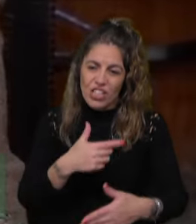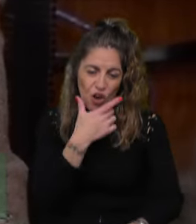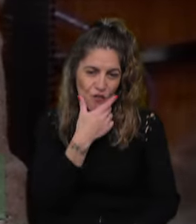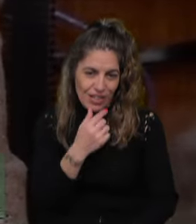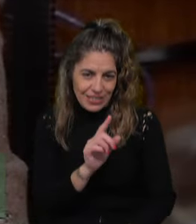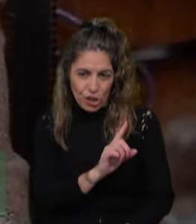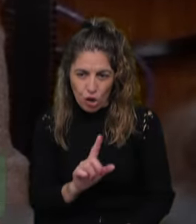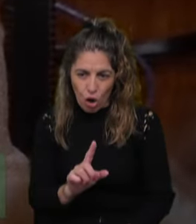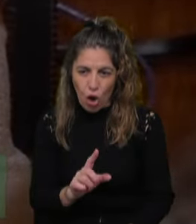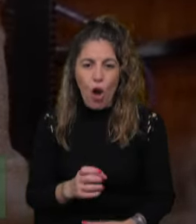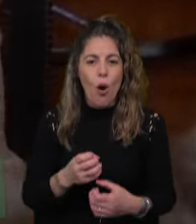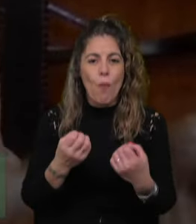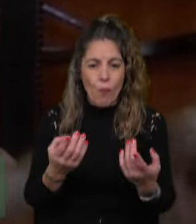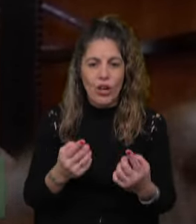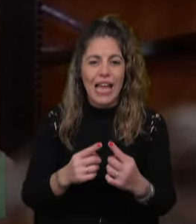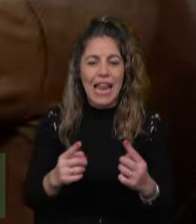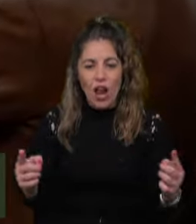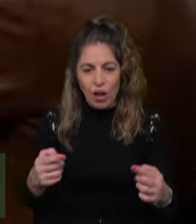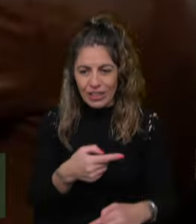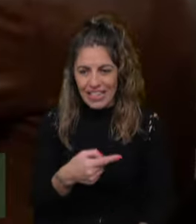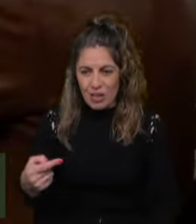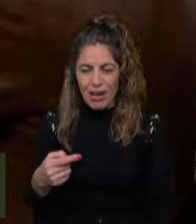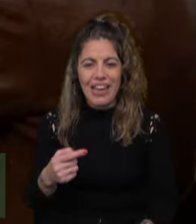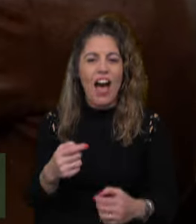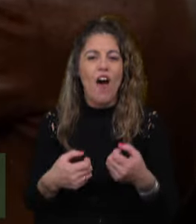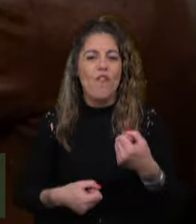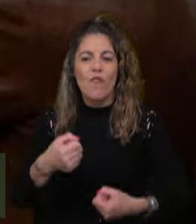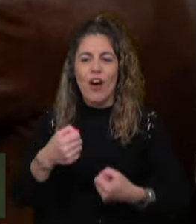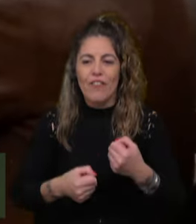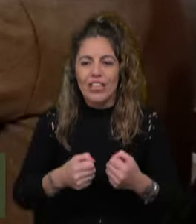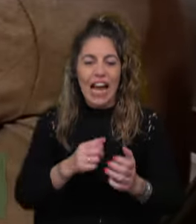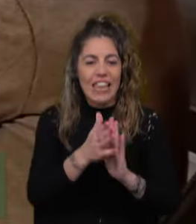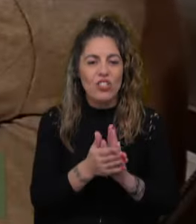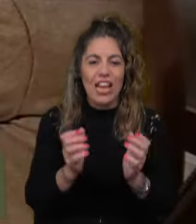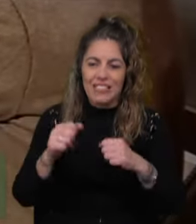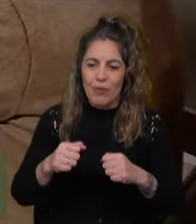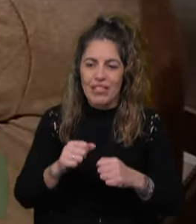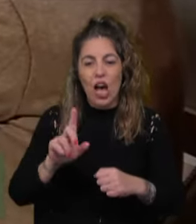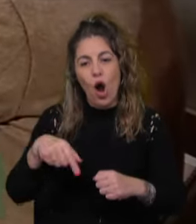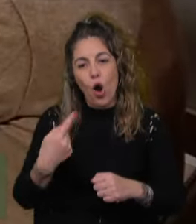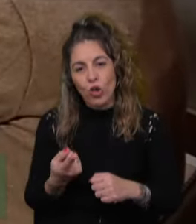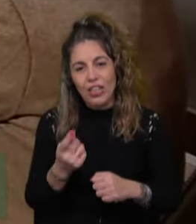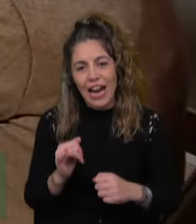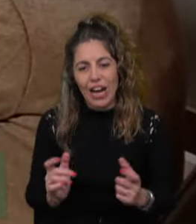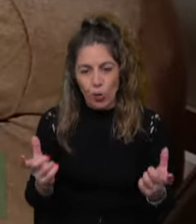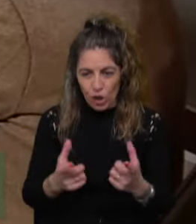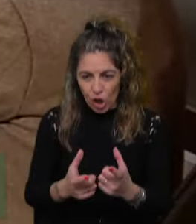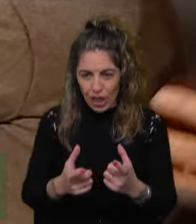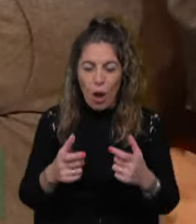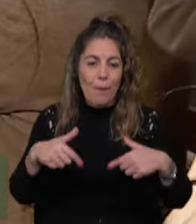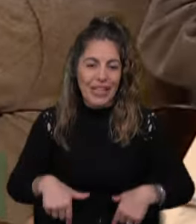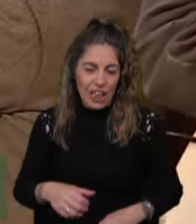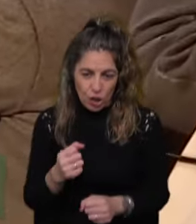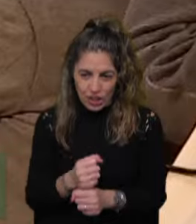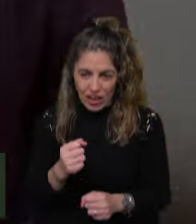sencillo, porque en lo largo de esta semana las Fábricas Nacionales de Cerveza van a tener otras reuniones, como por ejemplo en el Ministerio de Trabajo y